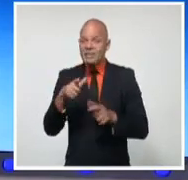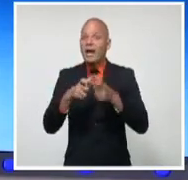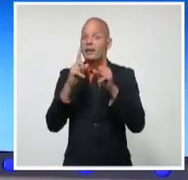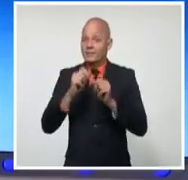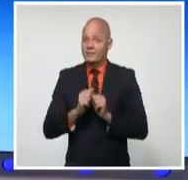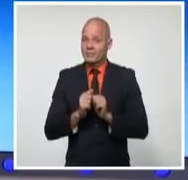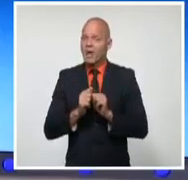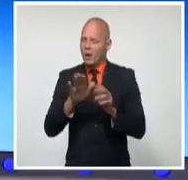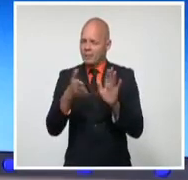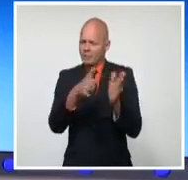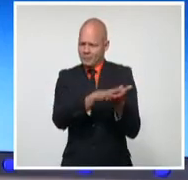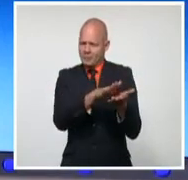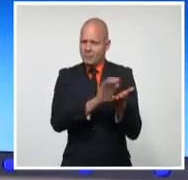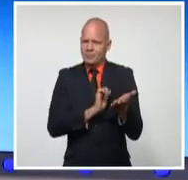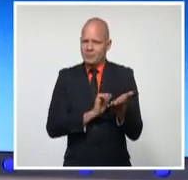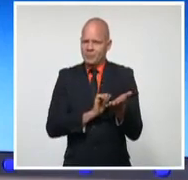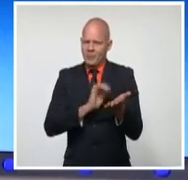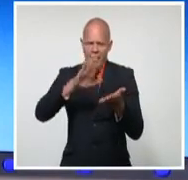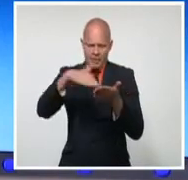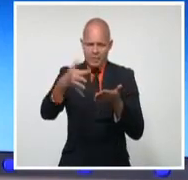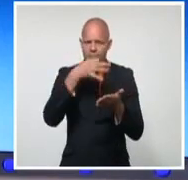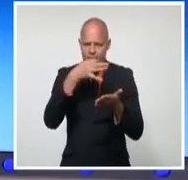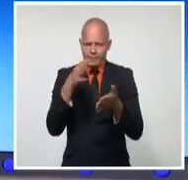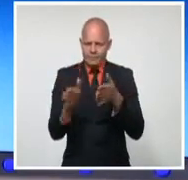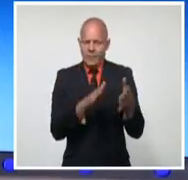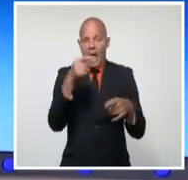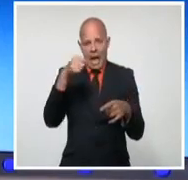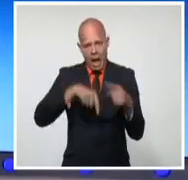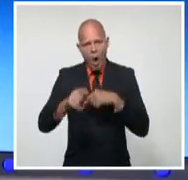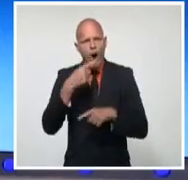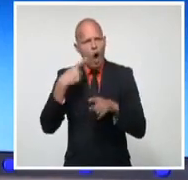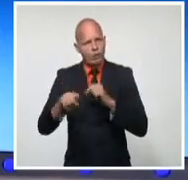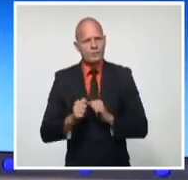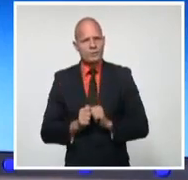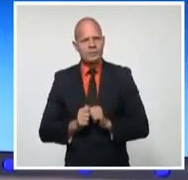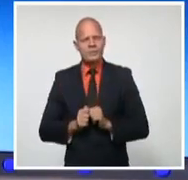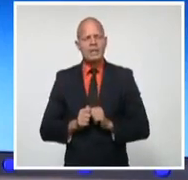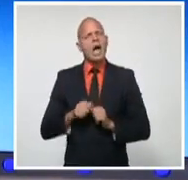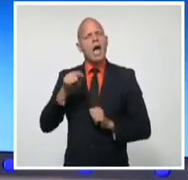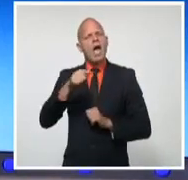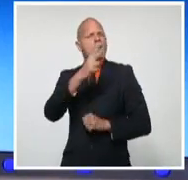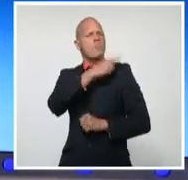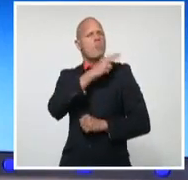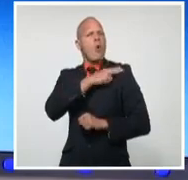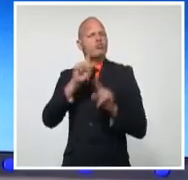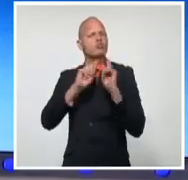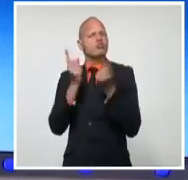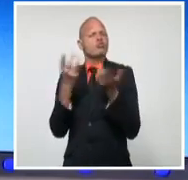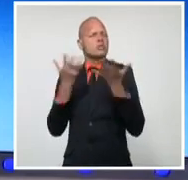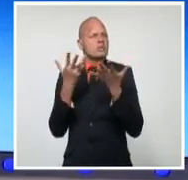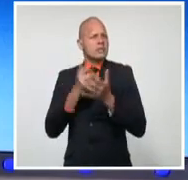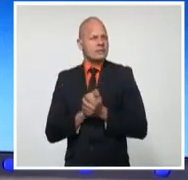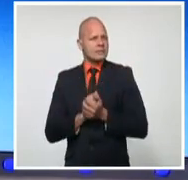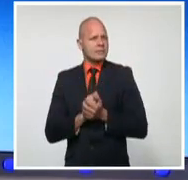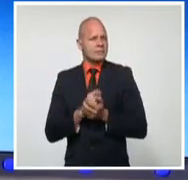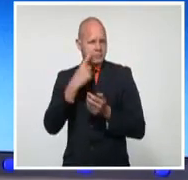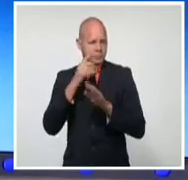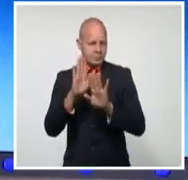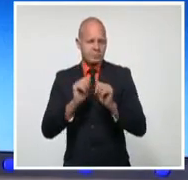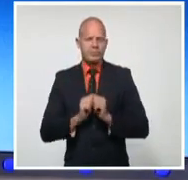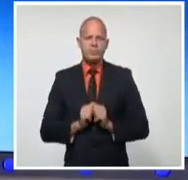traer una prueba más ahora de quién manda. Vamos aparentemente a cambiar de tema. ¿Qué es